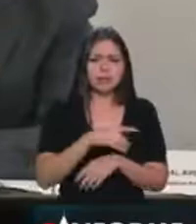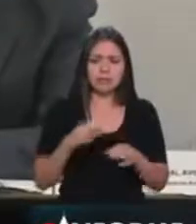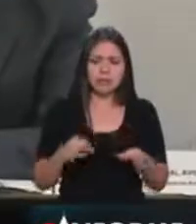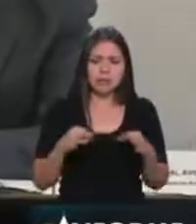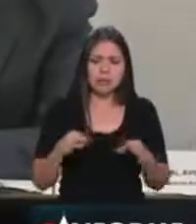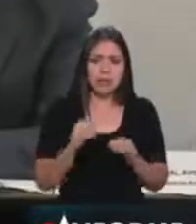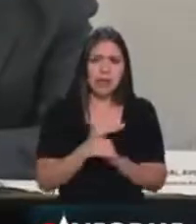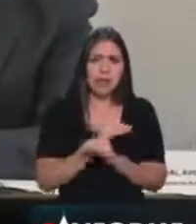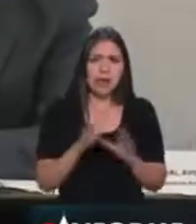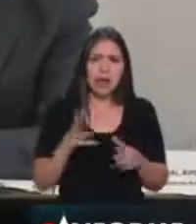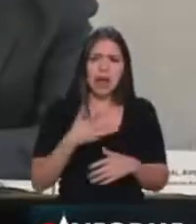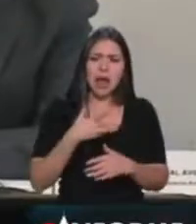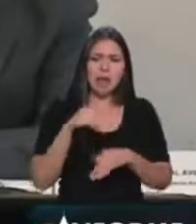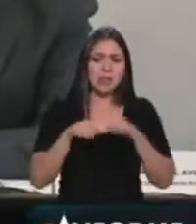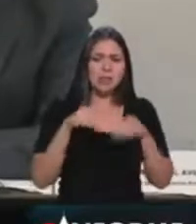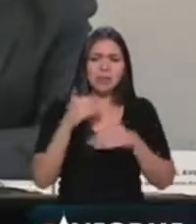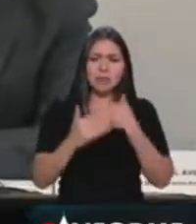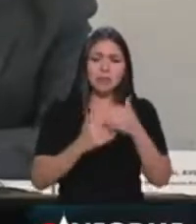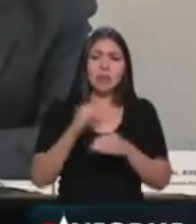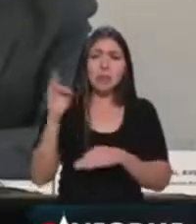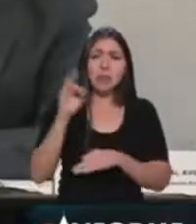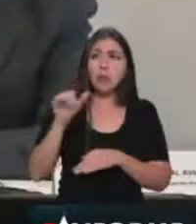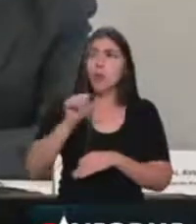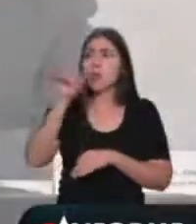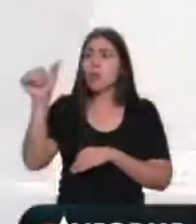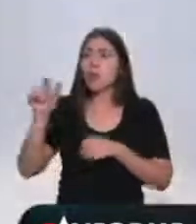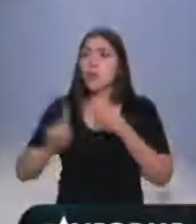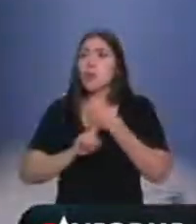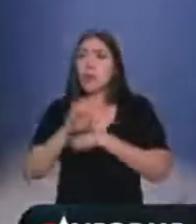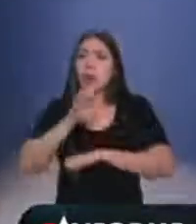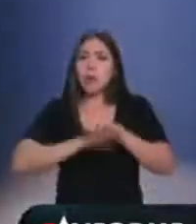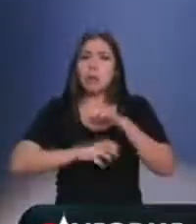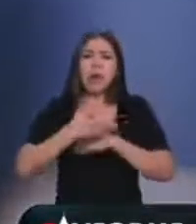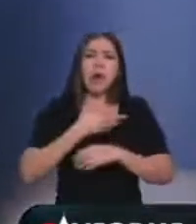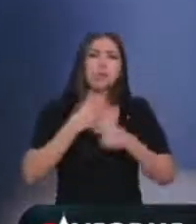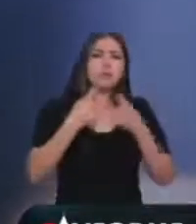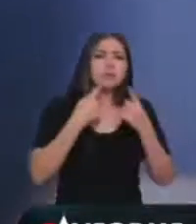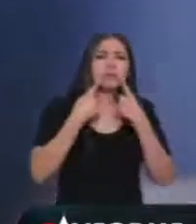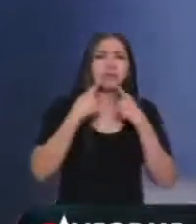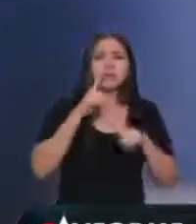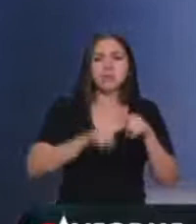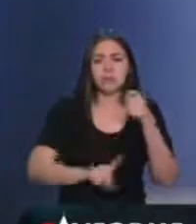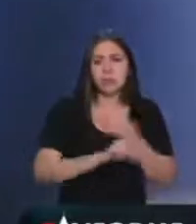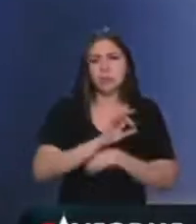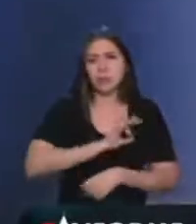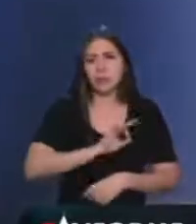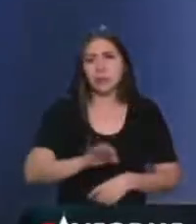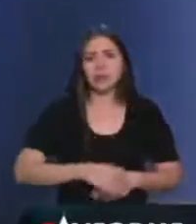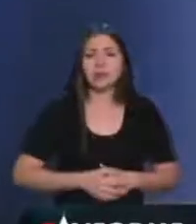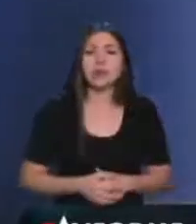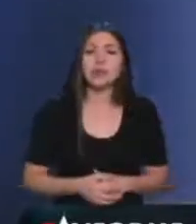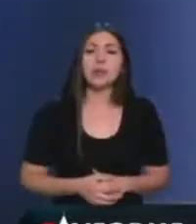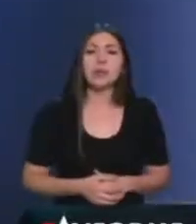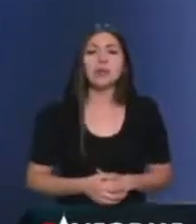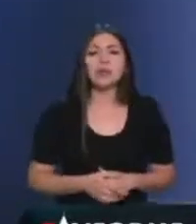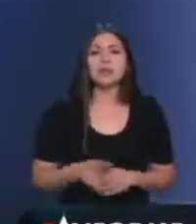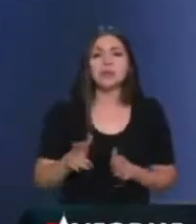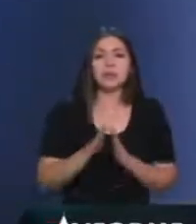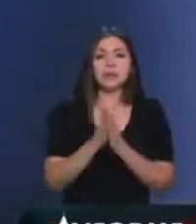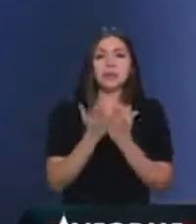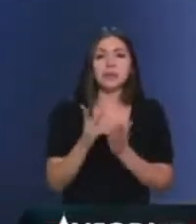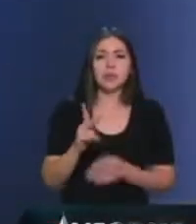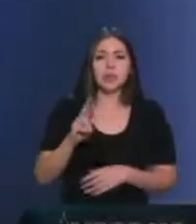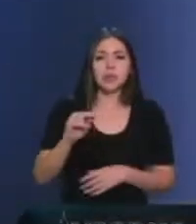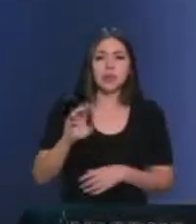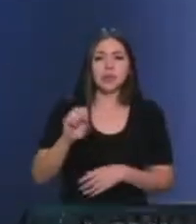para resolver cualquier controversia con cualquier empresa. En una de sus más recientes publicaciones en proceso, la periodista